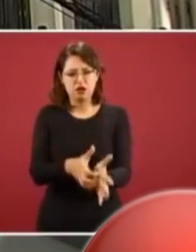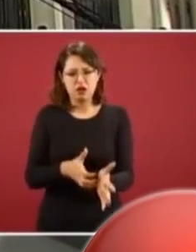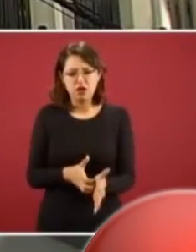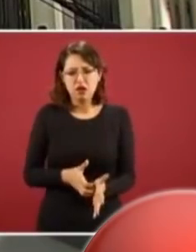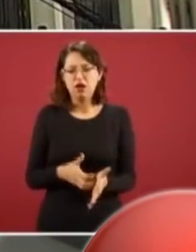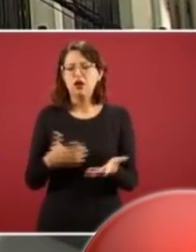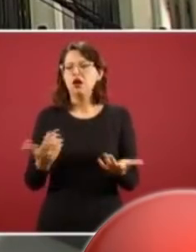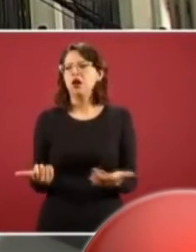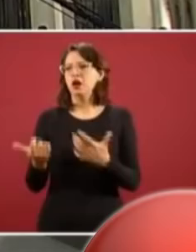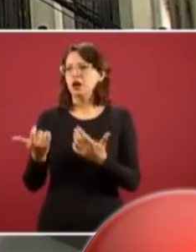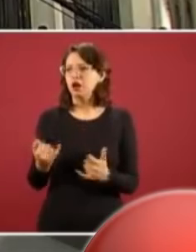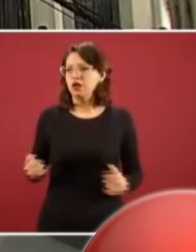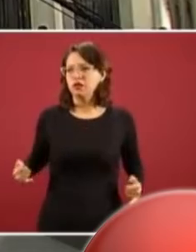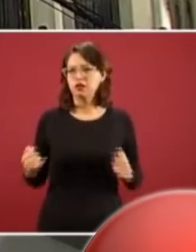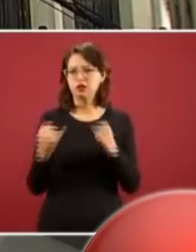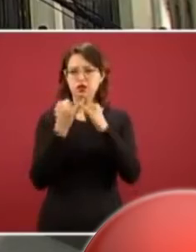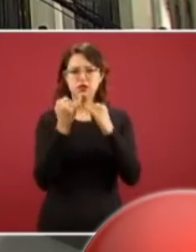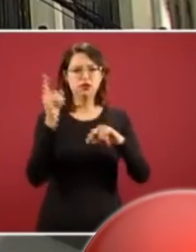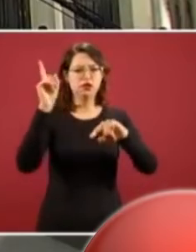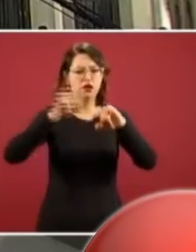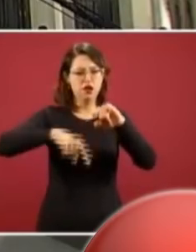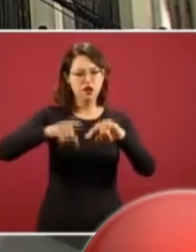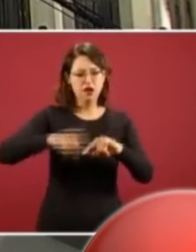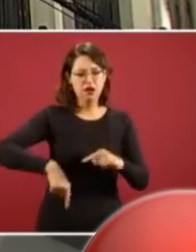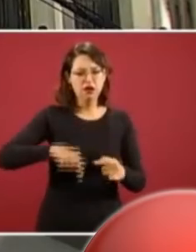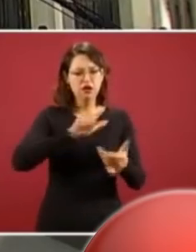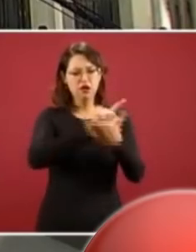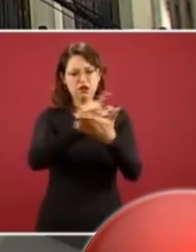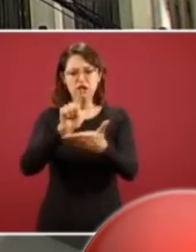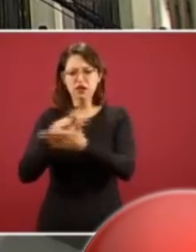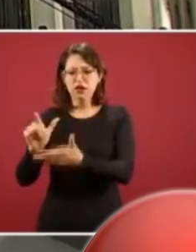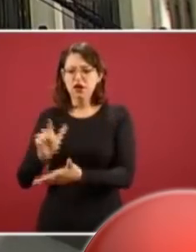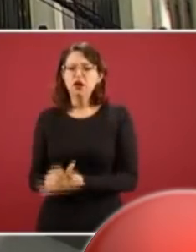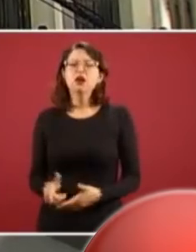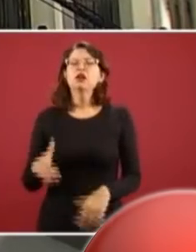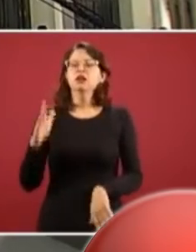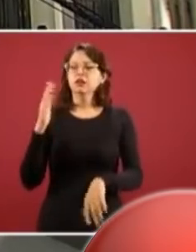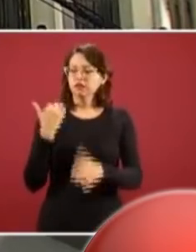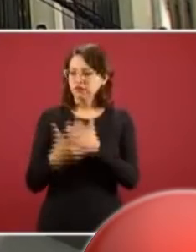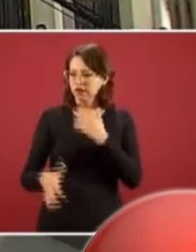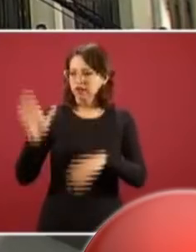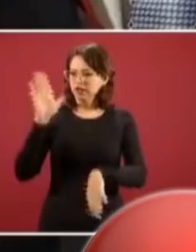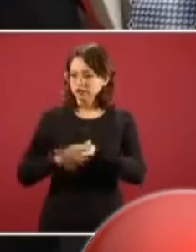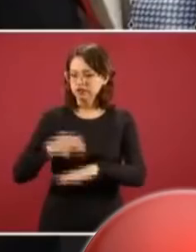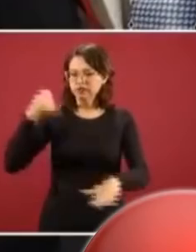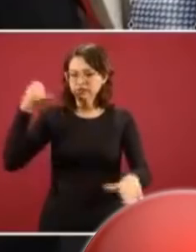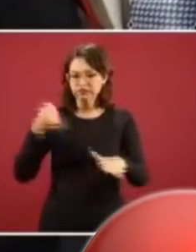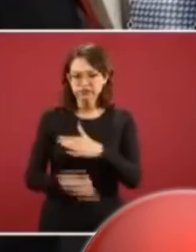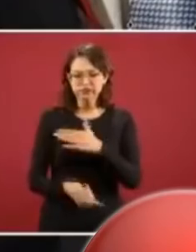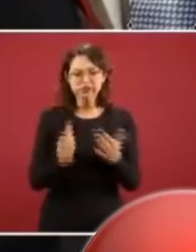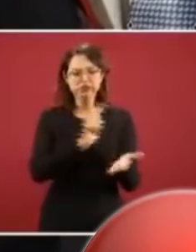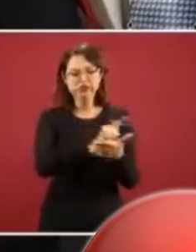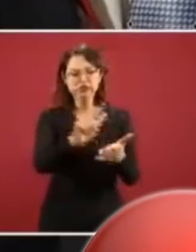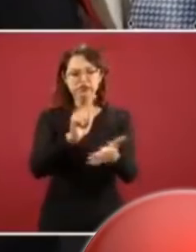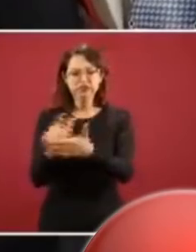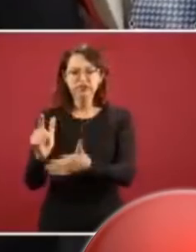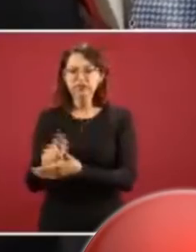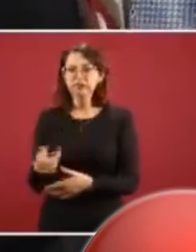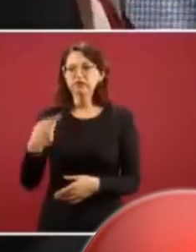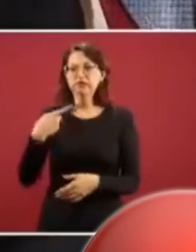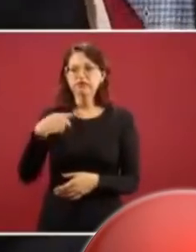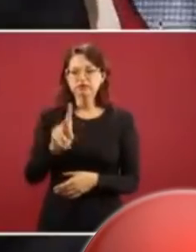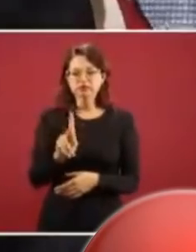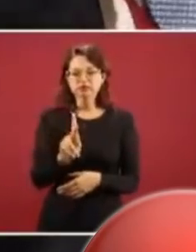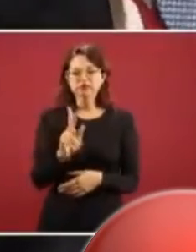limpiar las dependencias. Hace un par de semanas dijo, todavía falta una sacudida más, ¿no?, en relación a las dependencias, pero sin